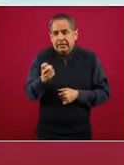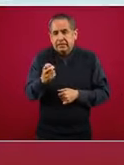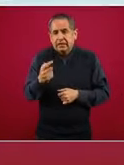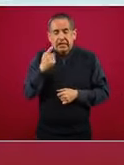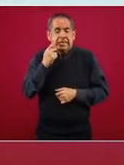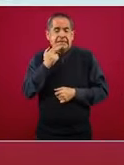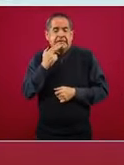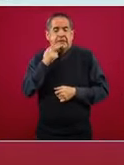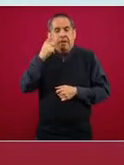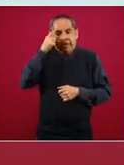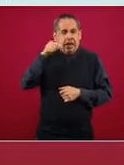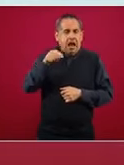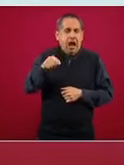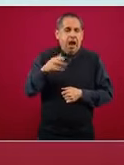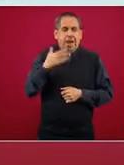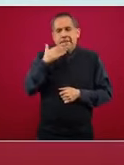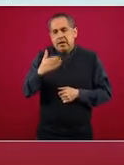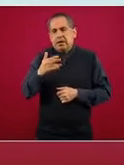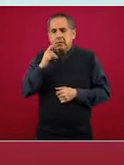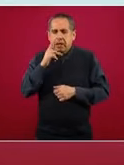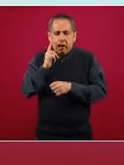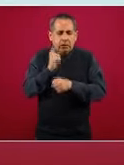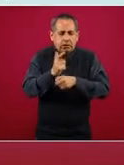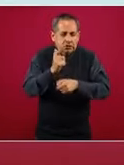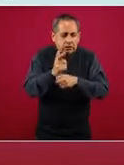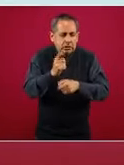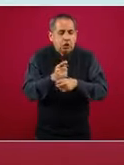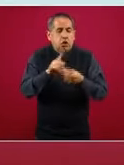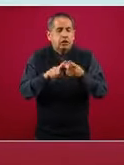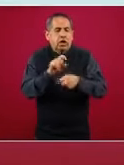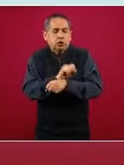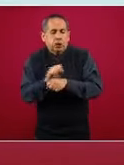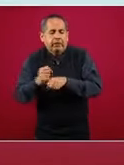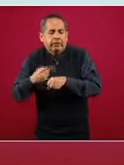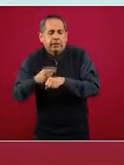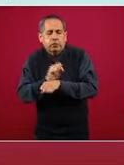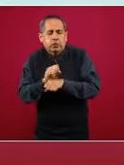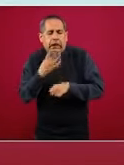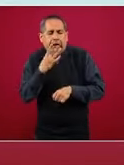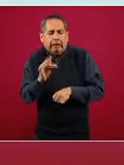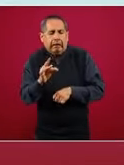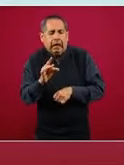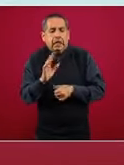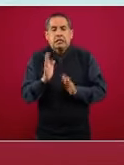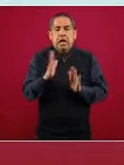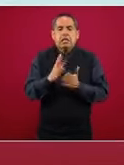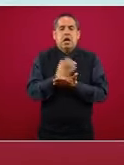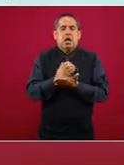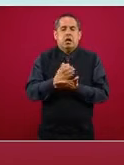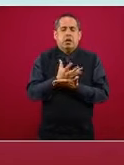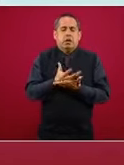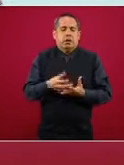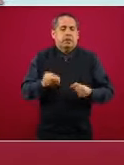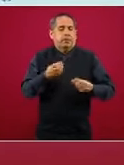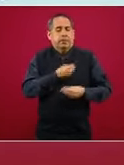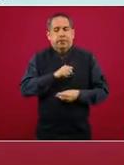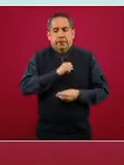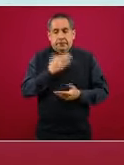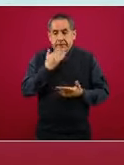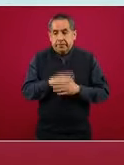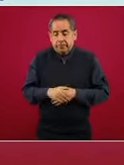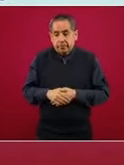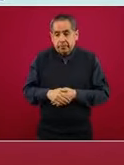esto contribuya a que tengamos una mayor detección de los casos leves que hoy se están recuperando. La mortalidad tiene esta